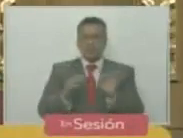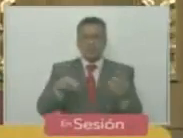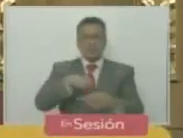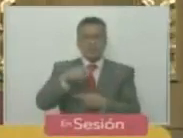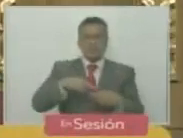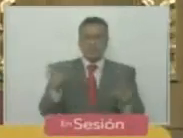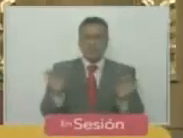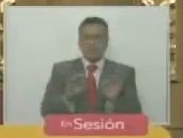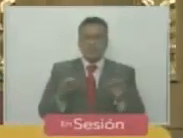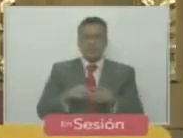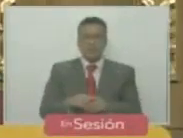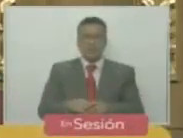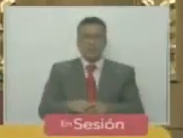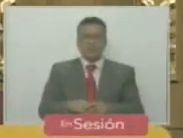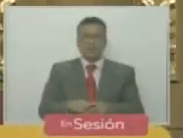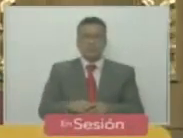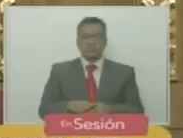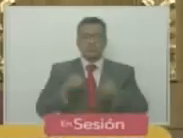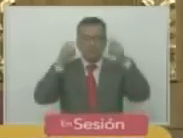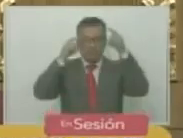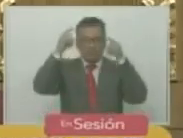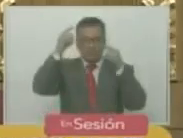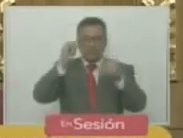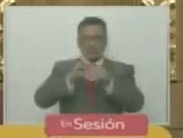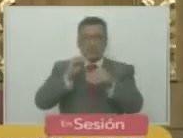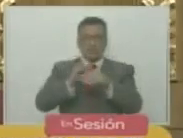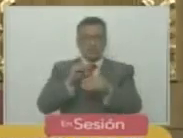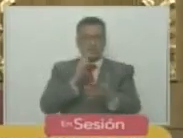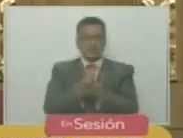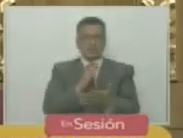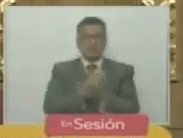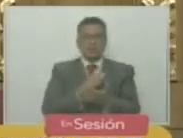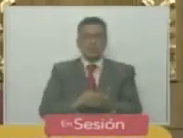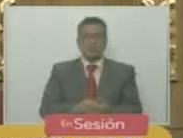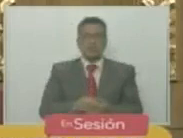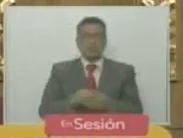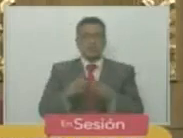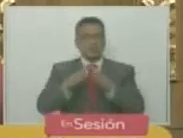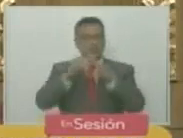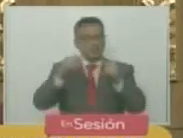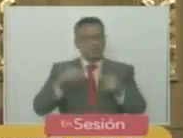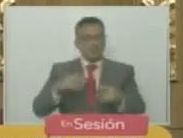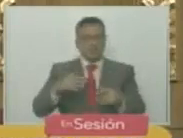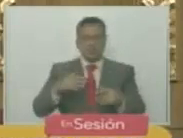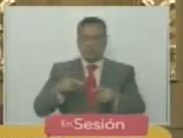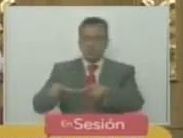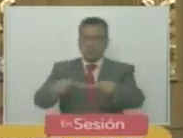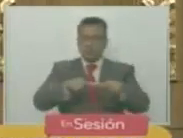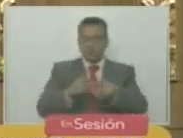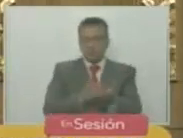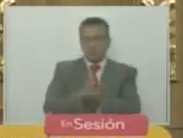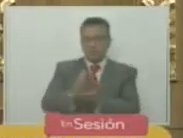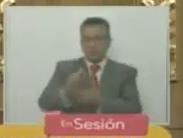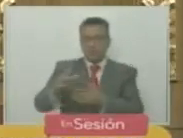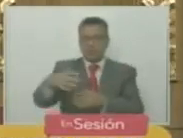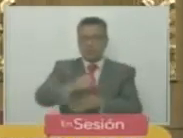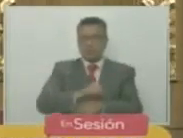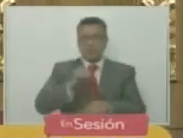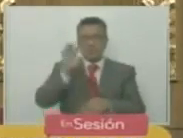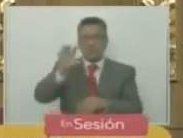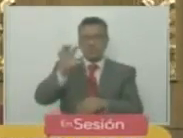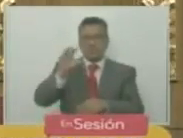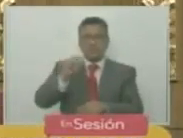nadie. Chávez convocó permanentemente siempre a todos los sectores para emprender el camino de recuperación de la